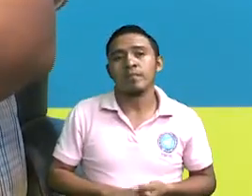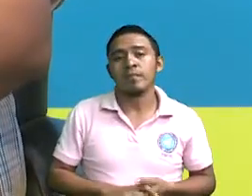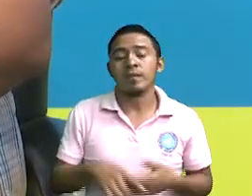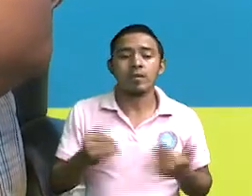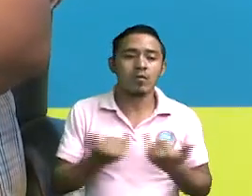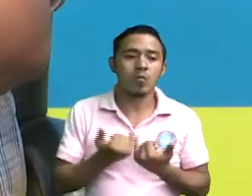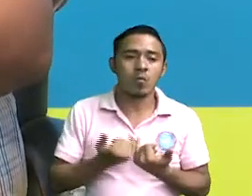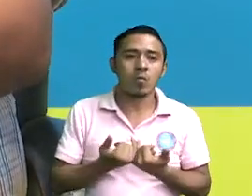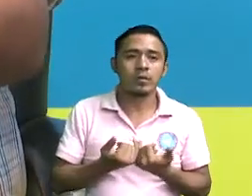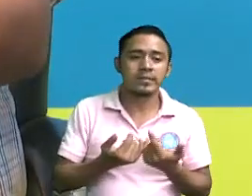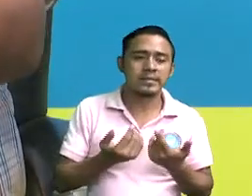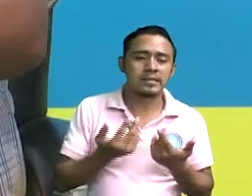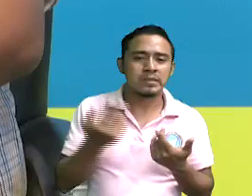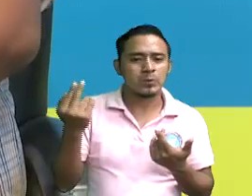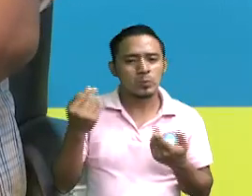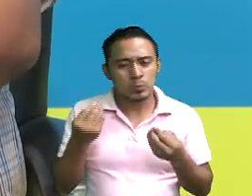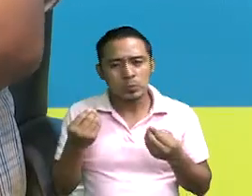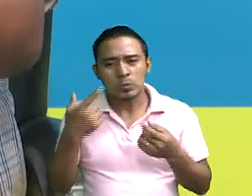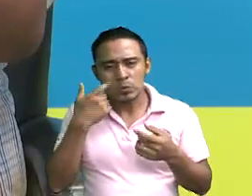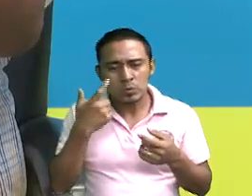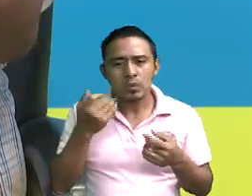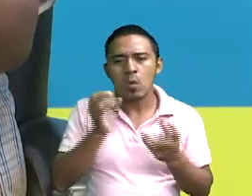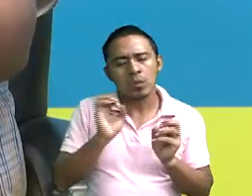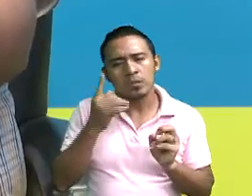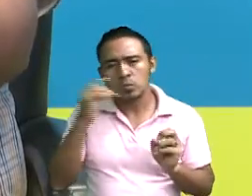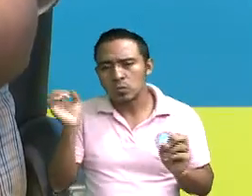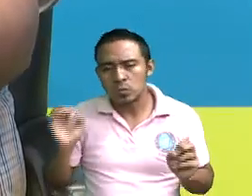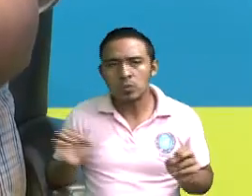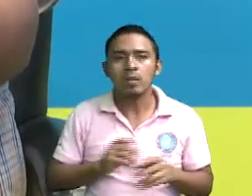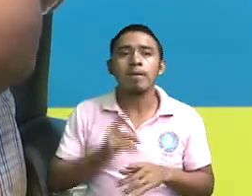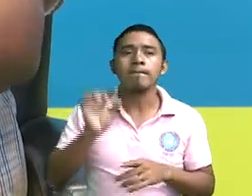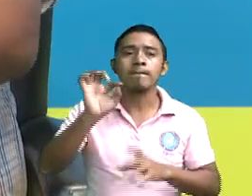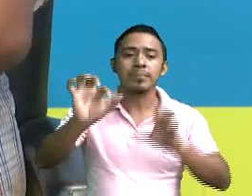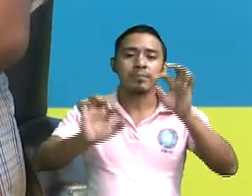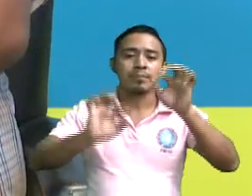son comunes o no son comunes, pero tenemos